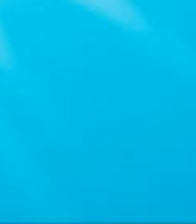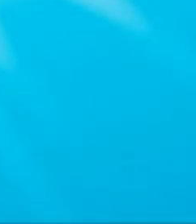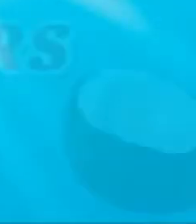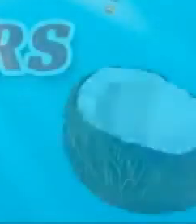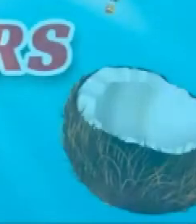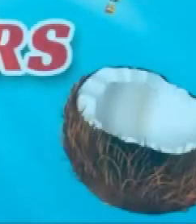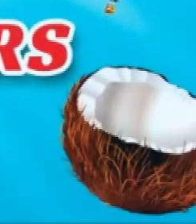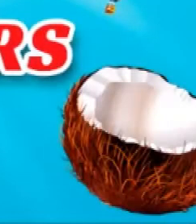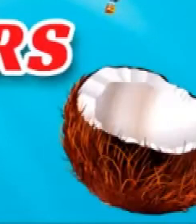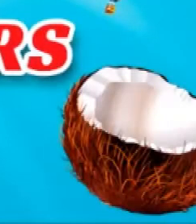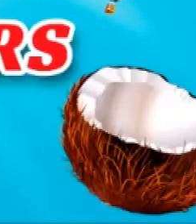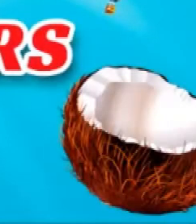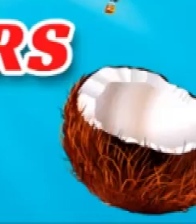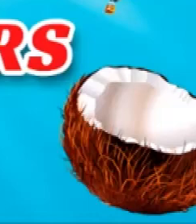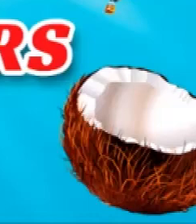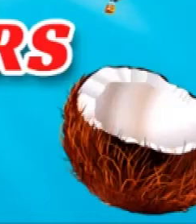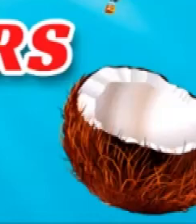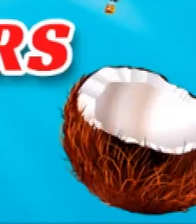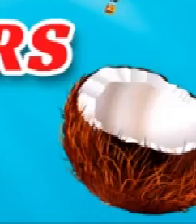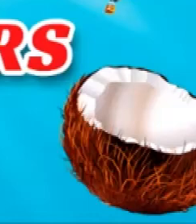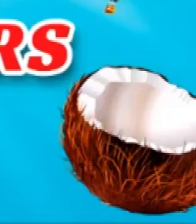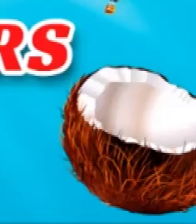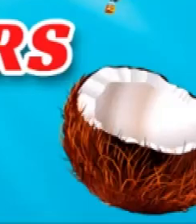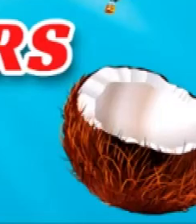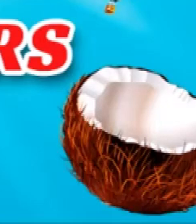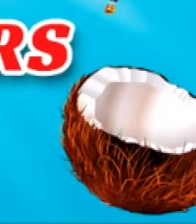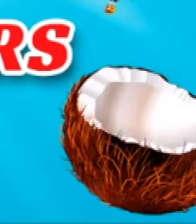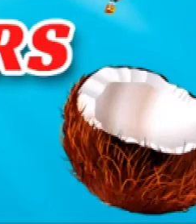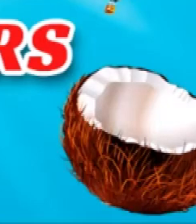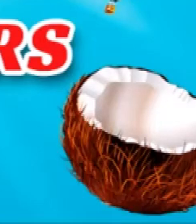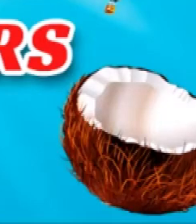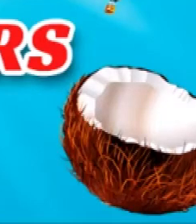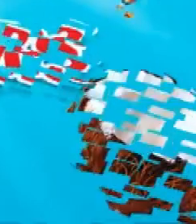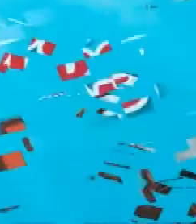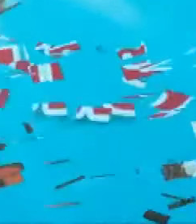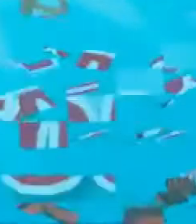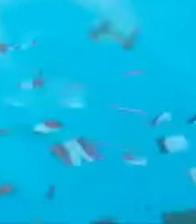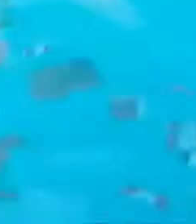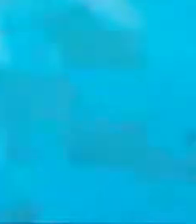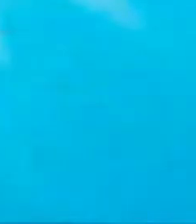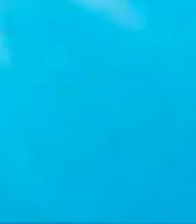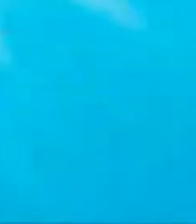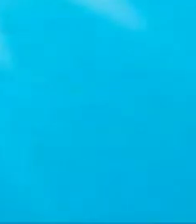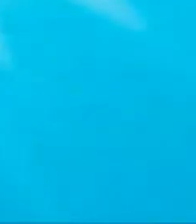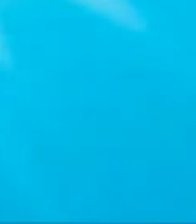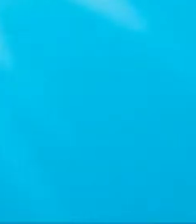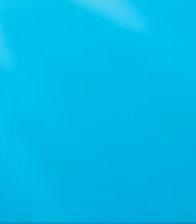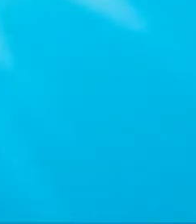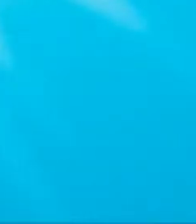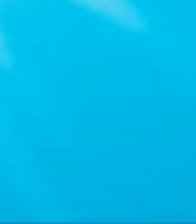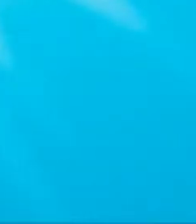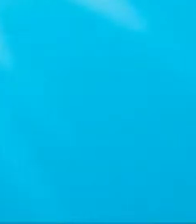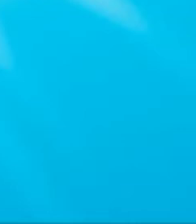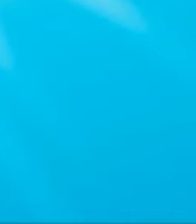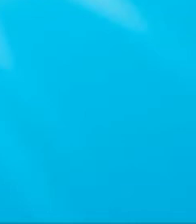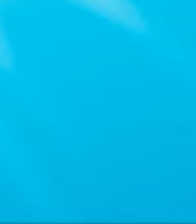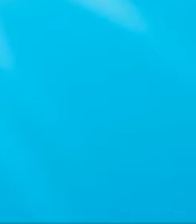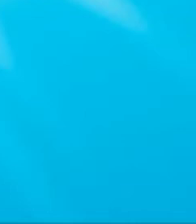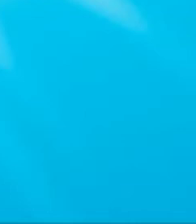En esta nueva temporada, desconéctate con los planes que Proyectos Tours trae para ti. Santa Marta,